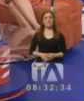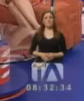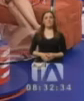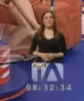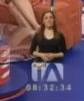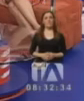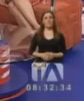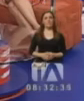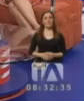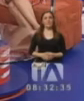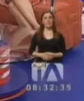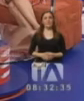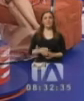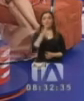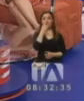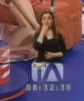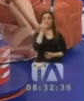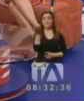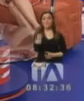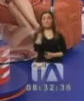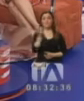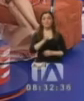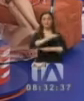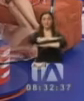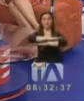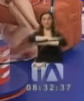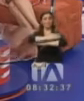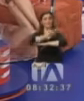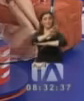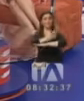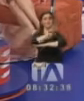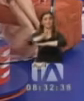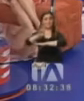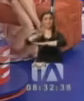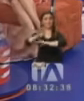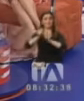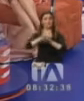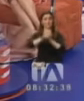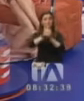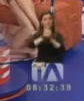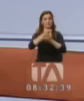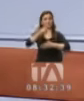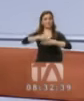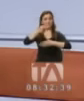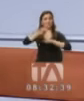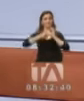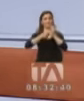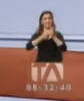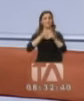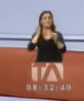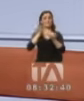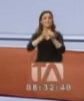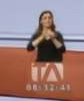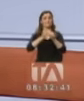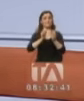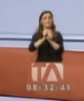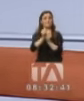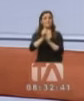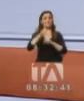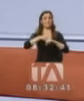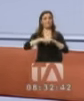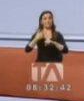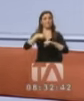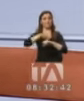horas. Interesante, Ana, ¿no? Una plataforma para poder hacer más efectiva la ayuda. Claro, de eso se trata, que con el paso del tiempo